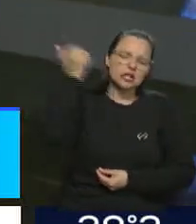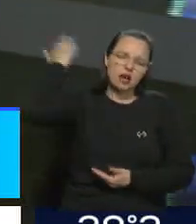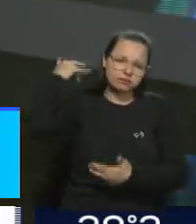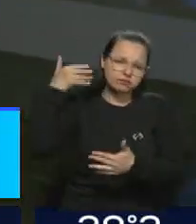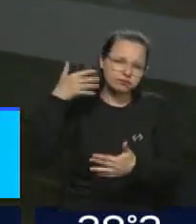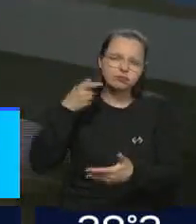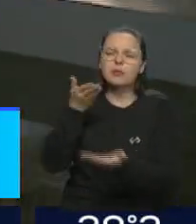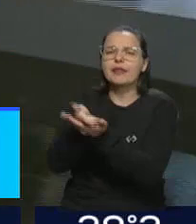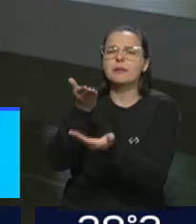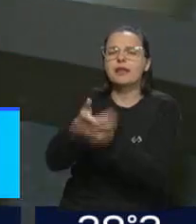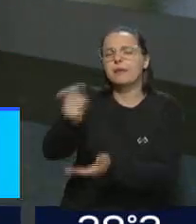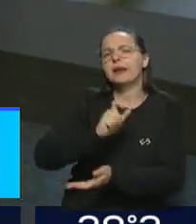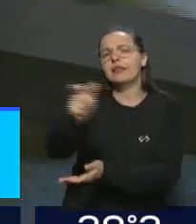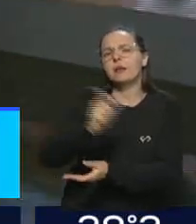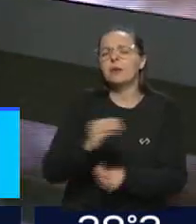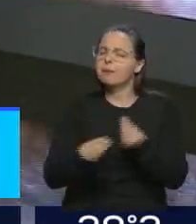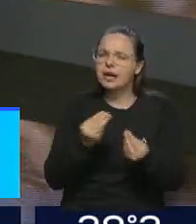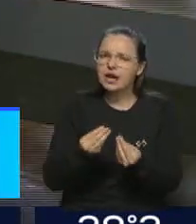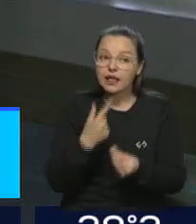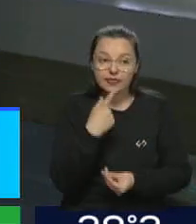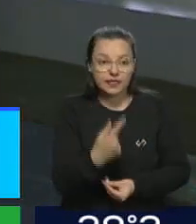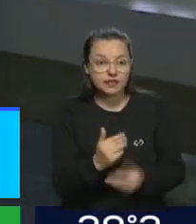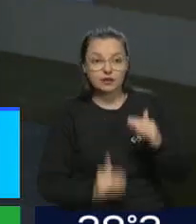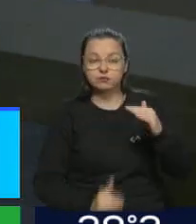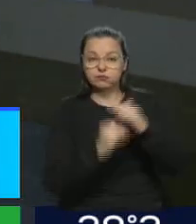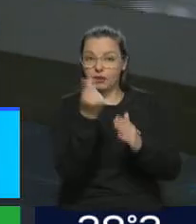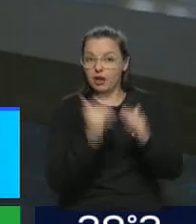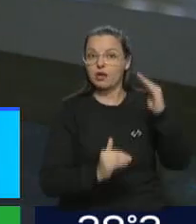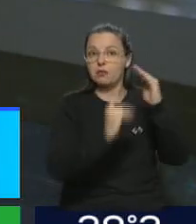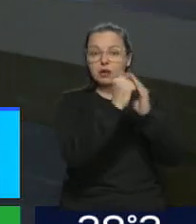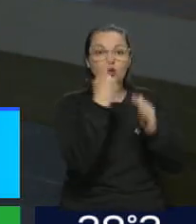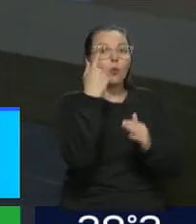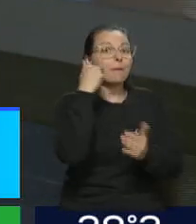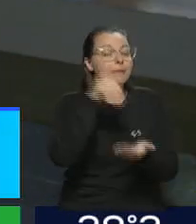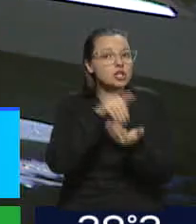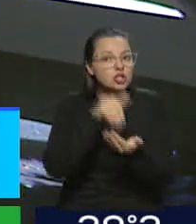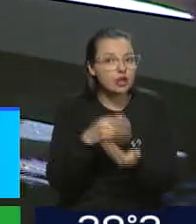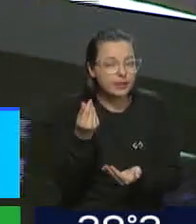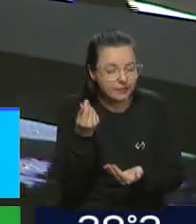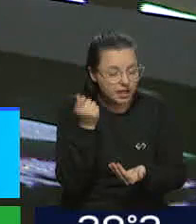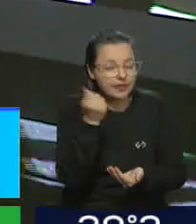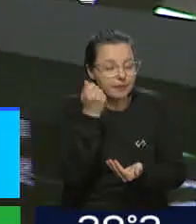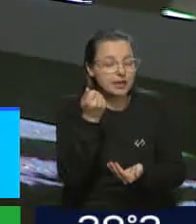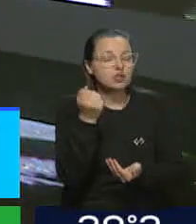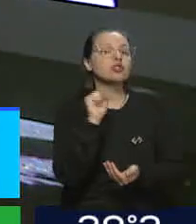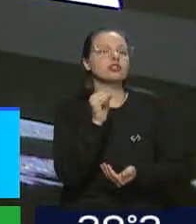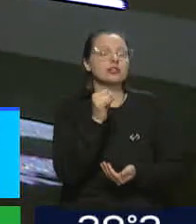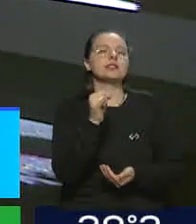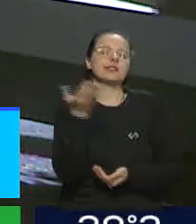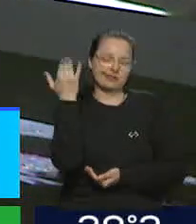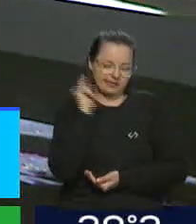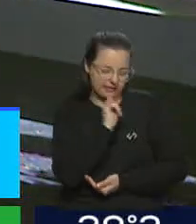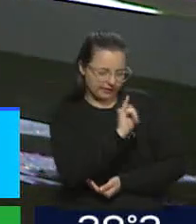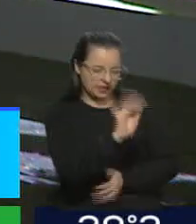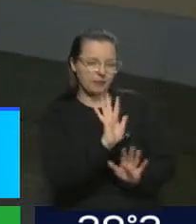aún más. Pará, bueno, con un monto máximo de hasta 1.000.000 de pesos. Sí, en eso el caso ahora de los trabajadores, sí, en relación de dependencia. Exactamente, todos esos números ya los vamos a repasar.